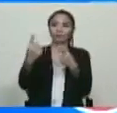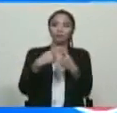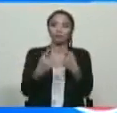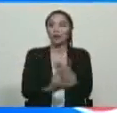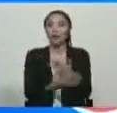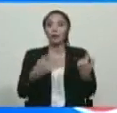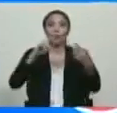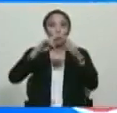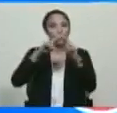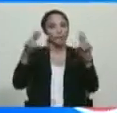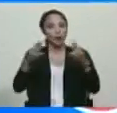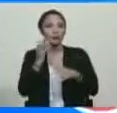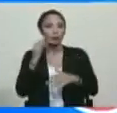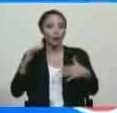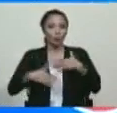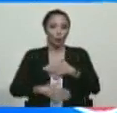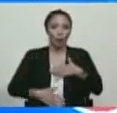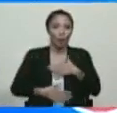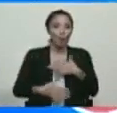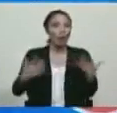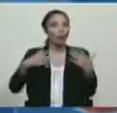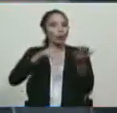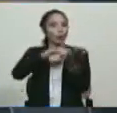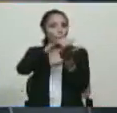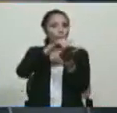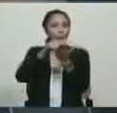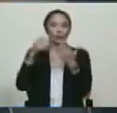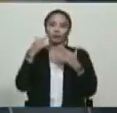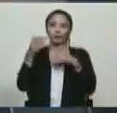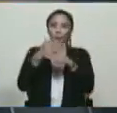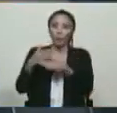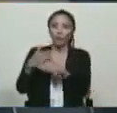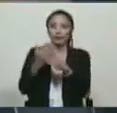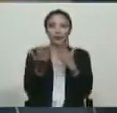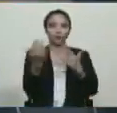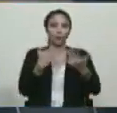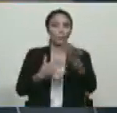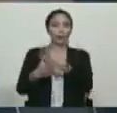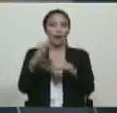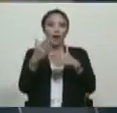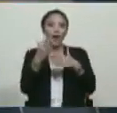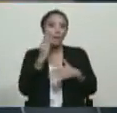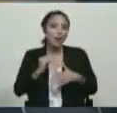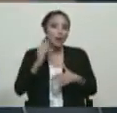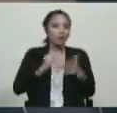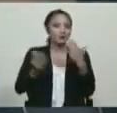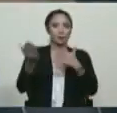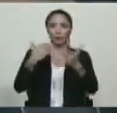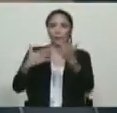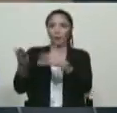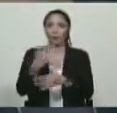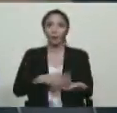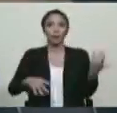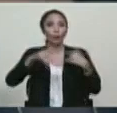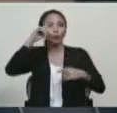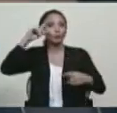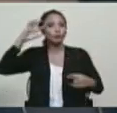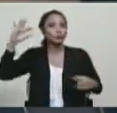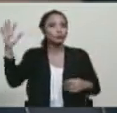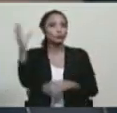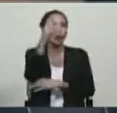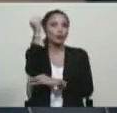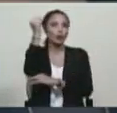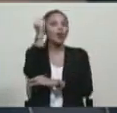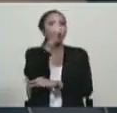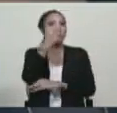más personas puedan viajar, puedan compartir experiencias, puedan contar sus sueños, sin duda